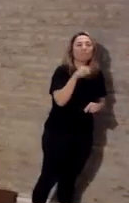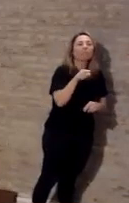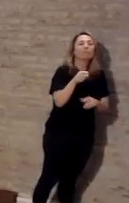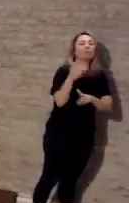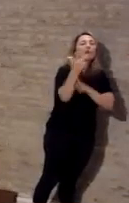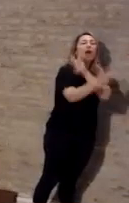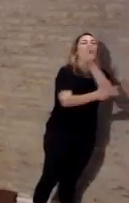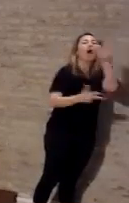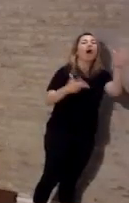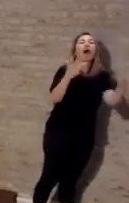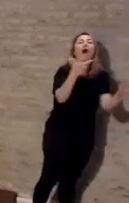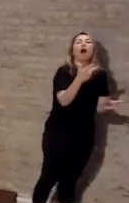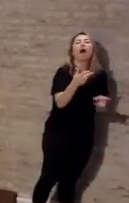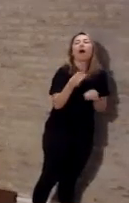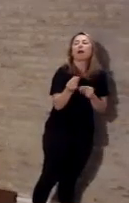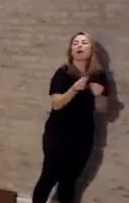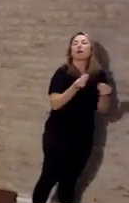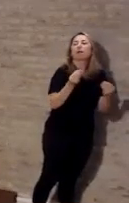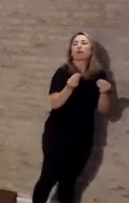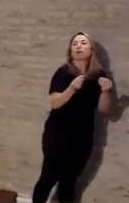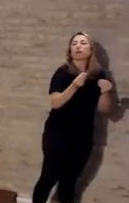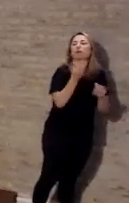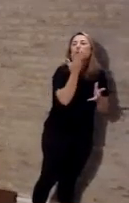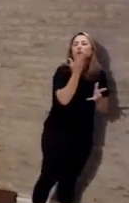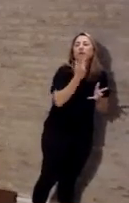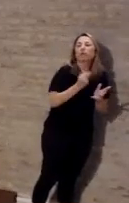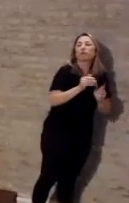a usted Eugenia le gustaría decir